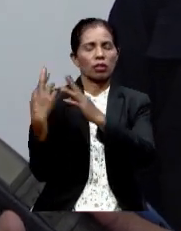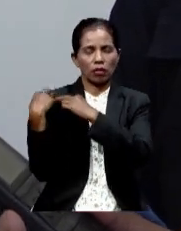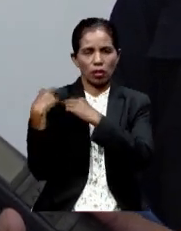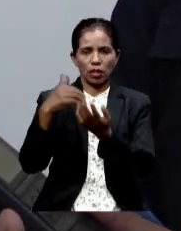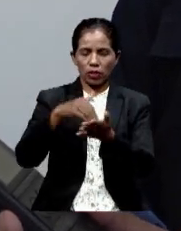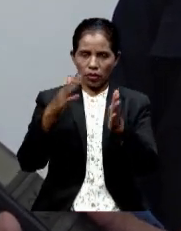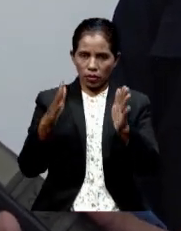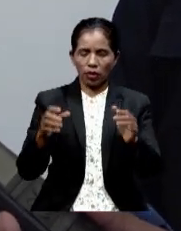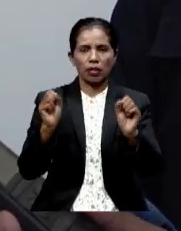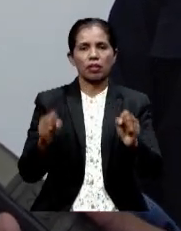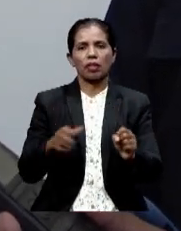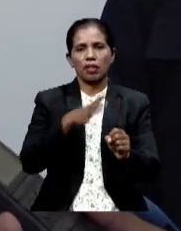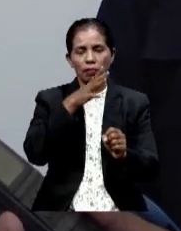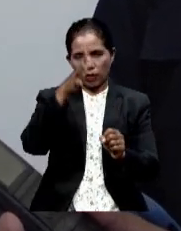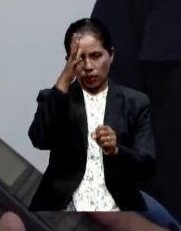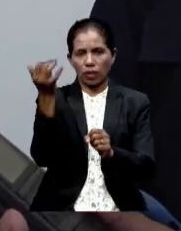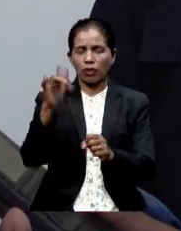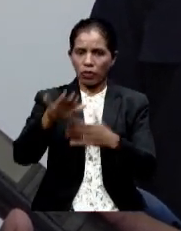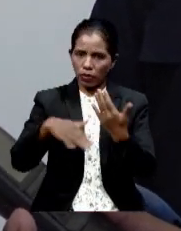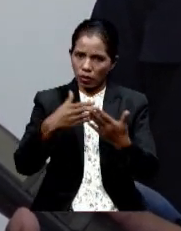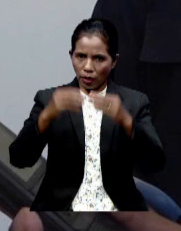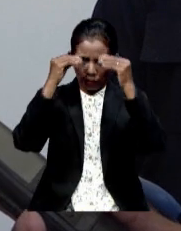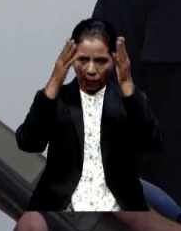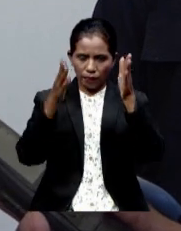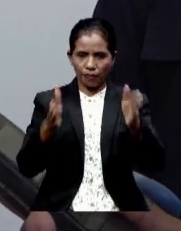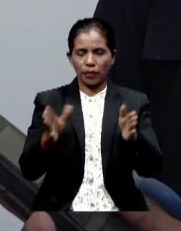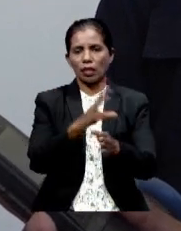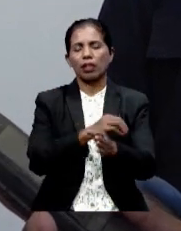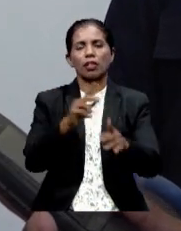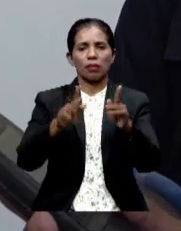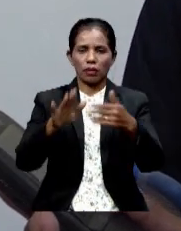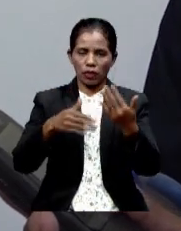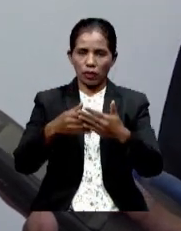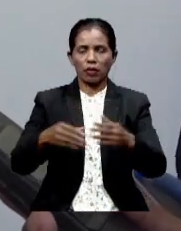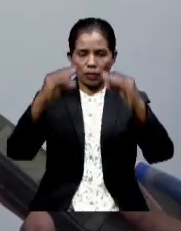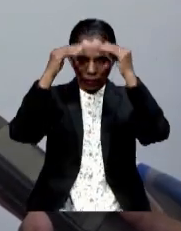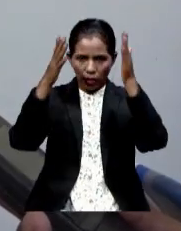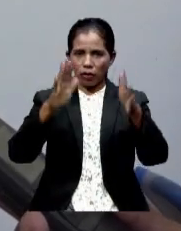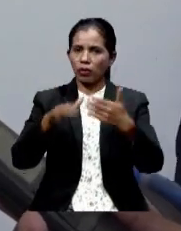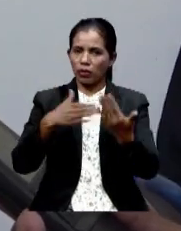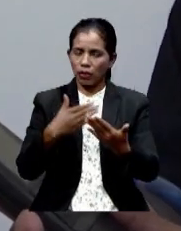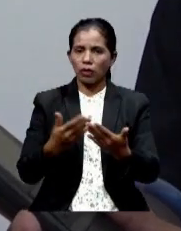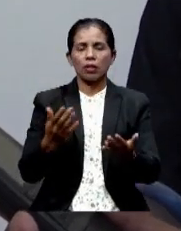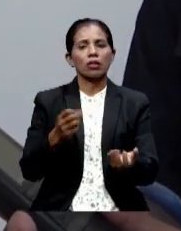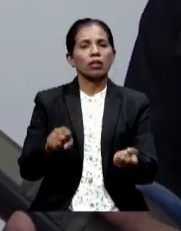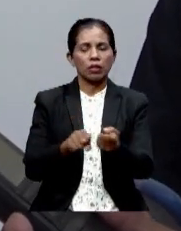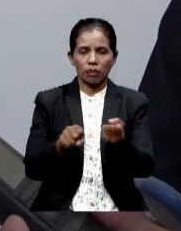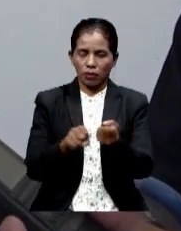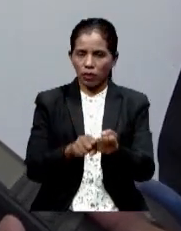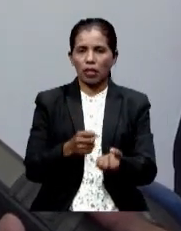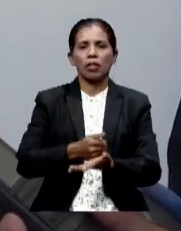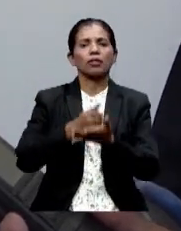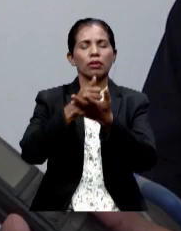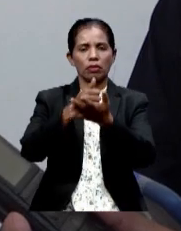rasik nu ne mos inan aman sira nu ne mos profesor sira ou ka comunidade educativa en geral hoto ta to esforço atu ajuda atu